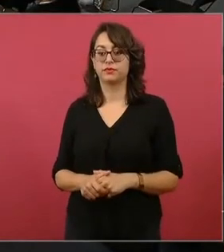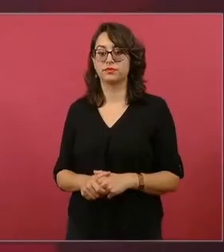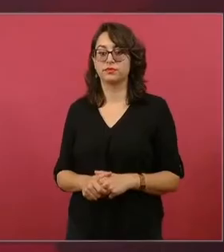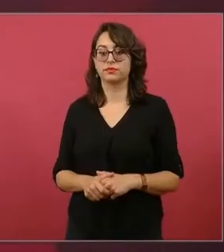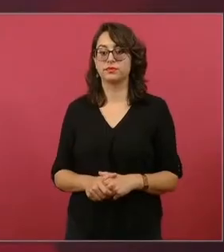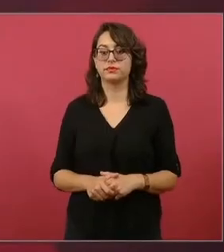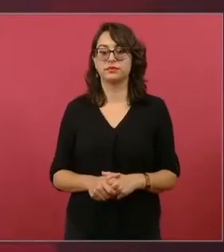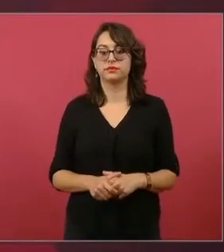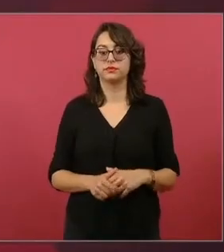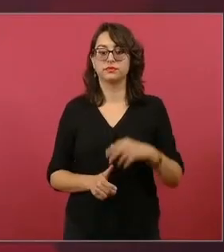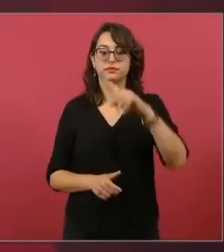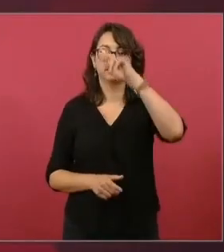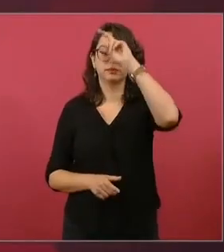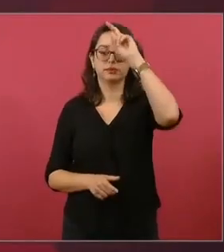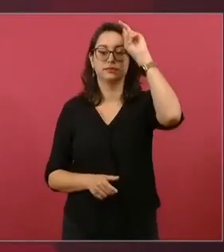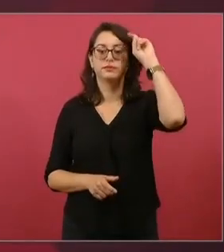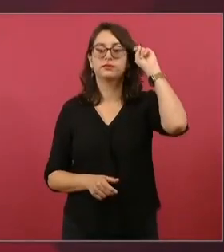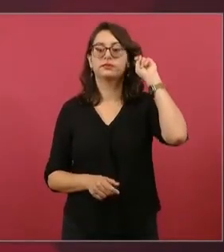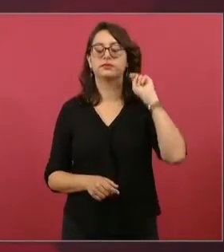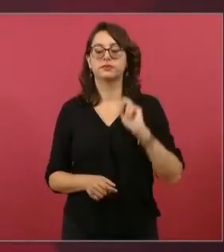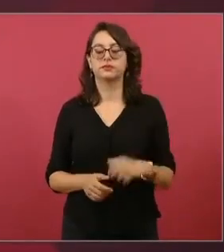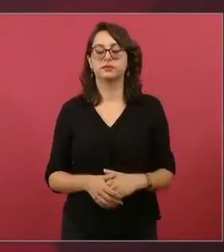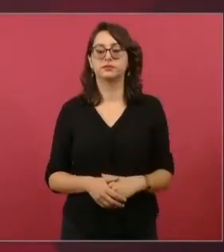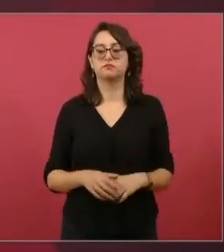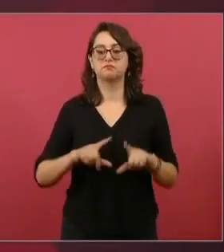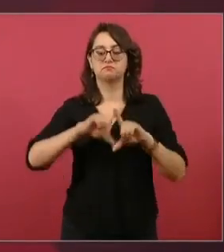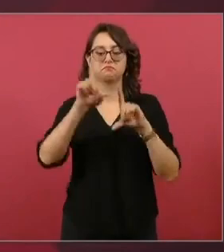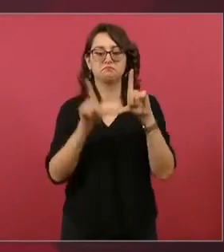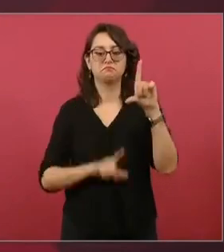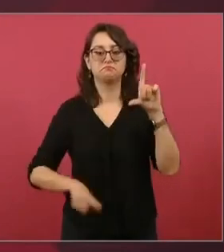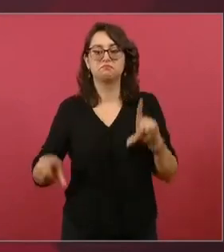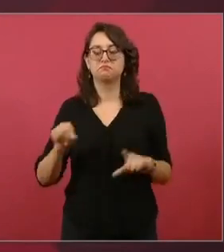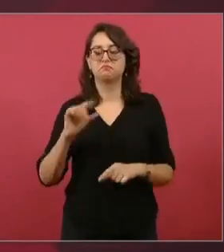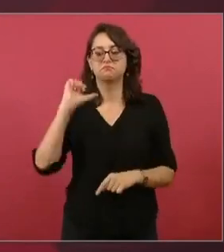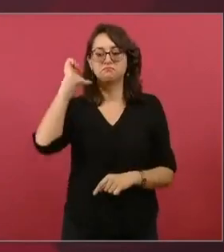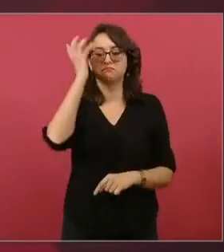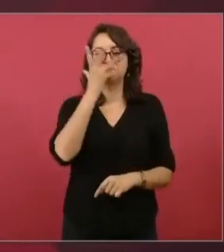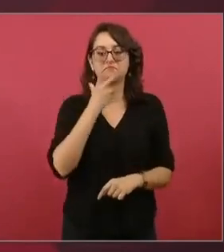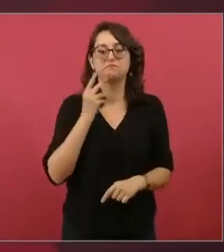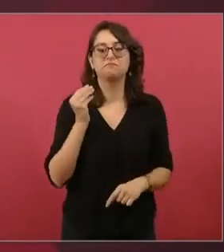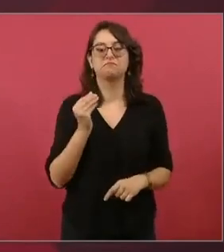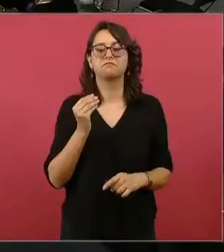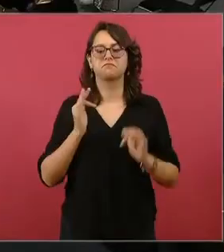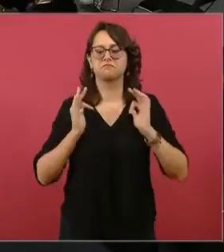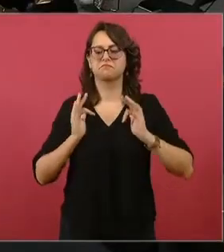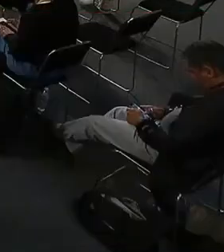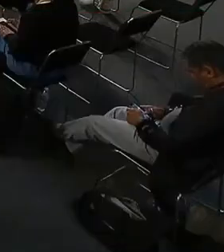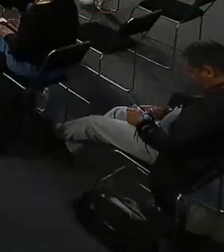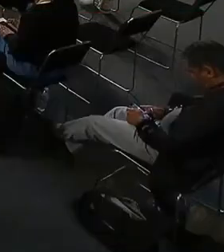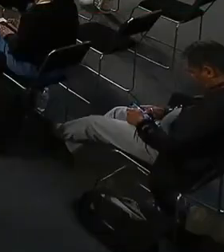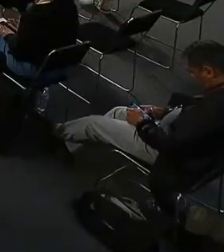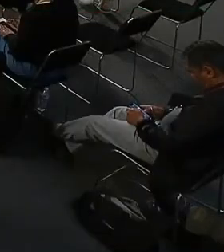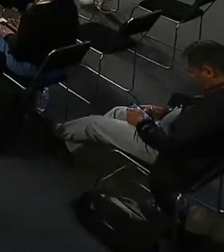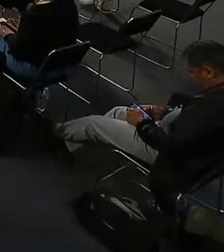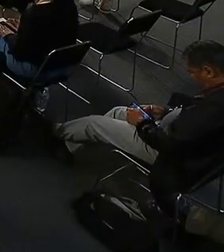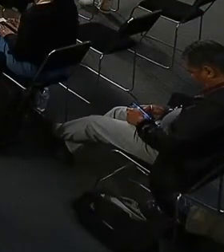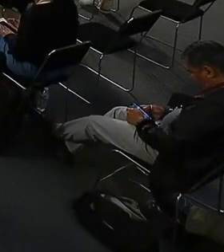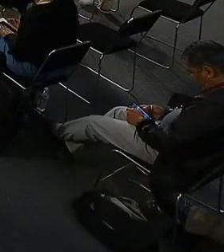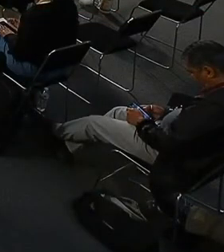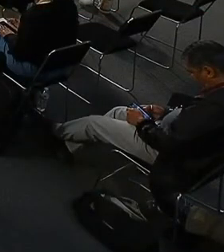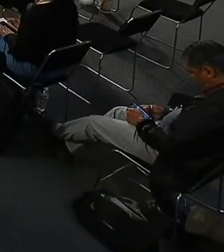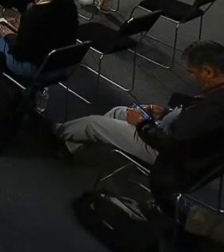México es un país bello y seguro. Eso no les va a gustar